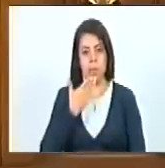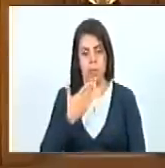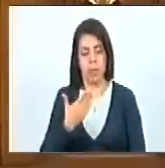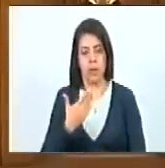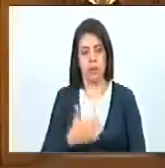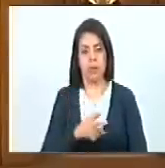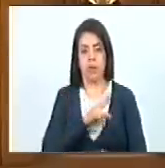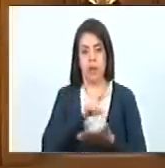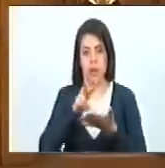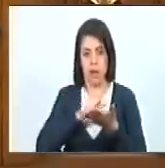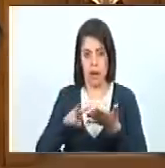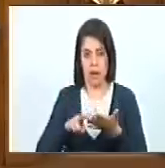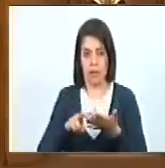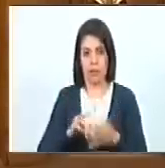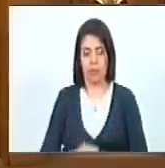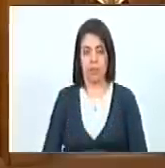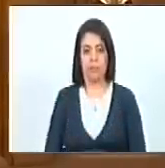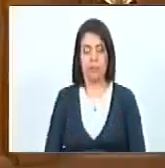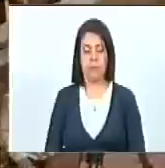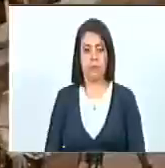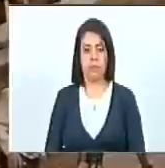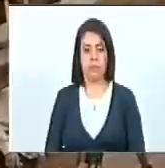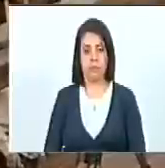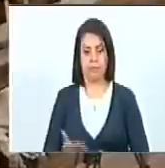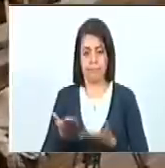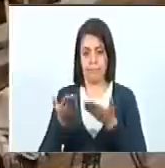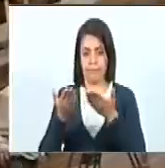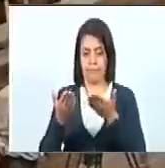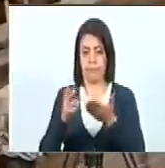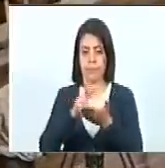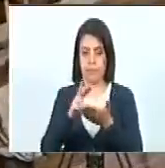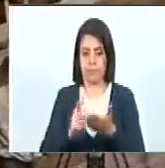para leerlos. Adelante, diputado.